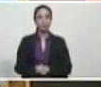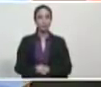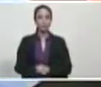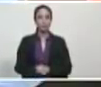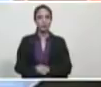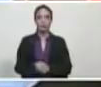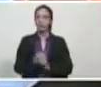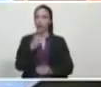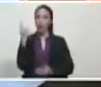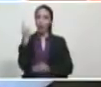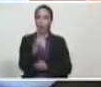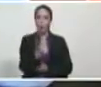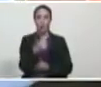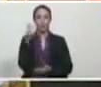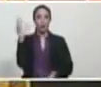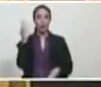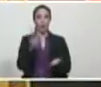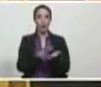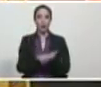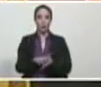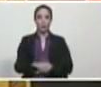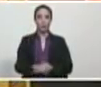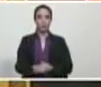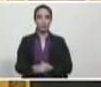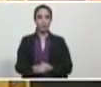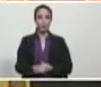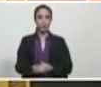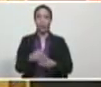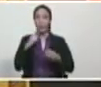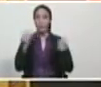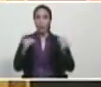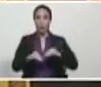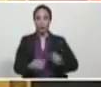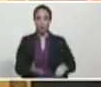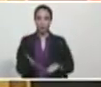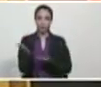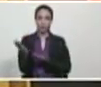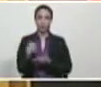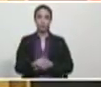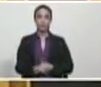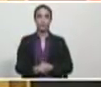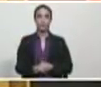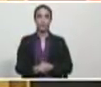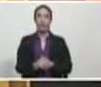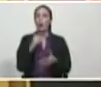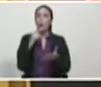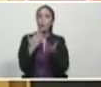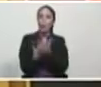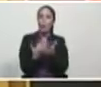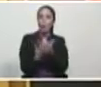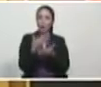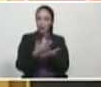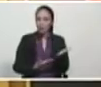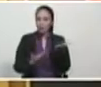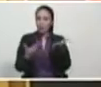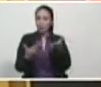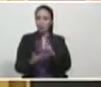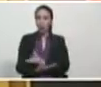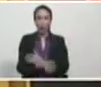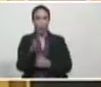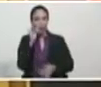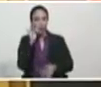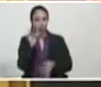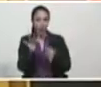mover. Cúmplase. En tercer lugar, me están proponiendo un conjunto de incentivos fiscales